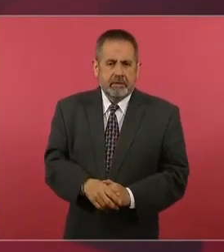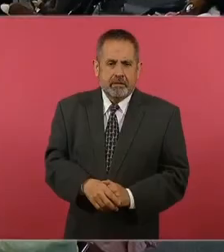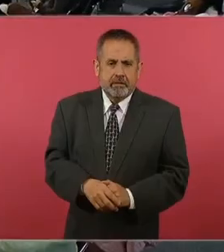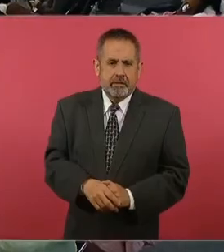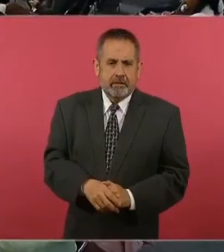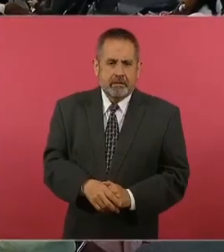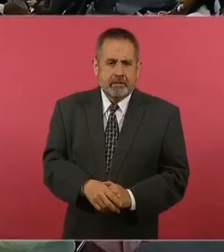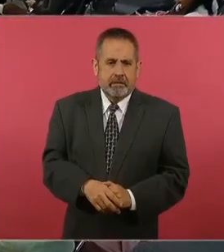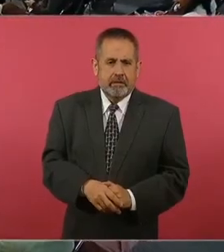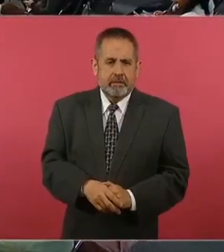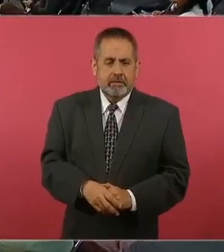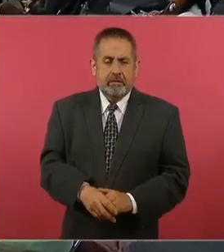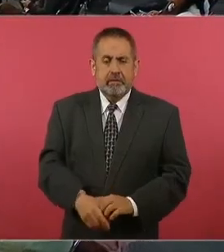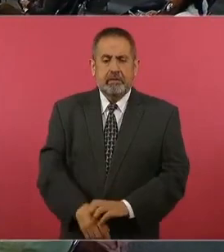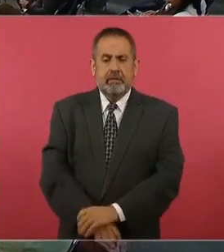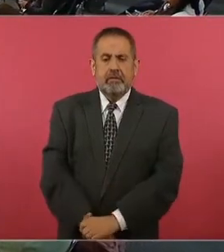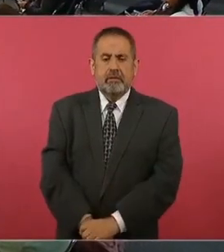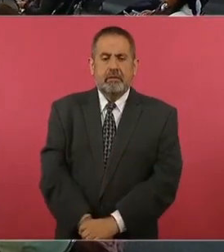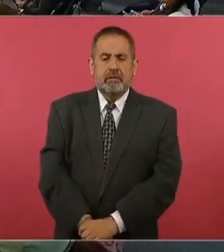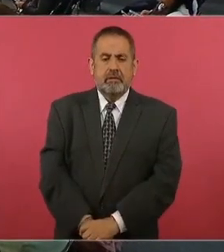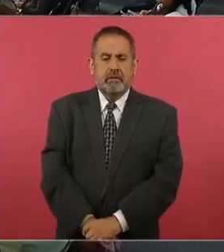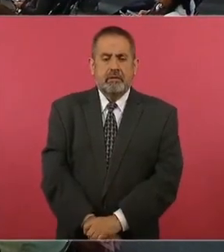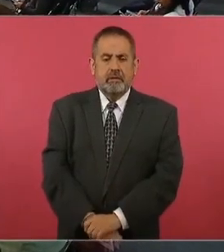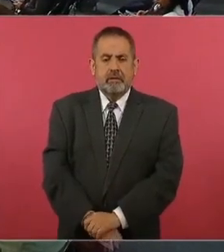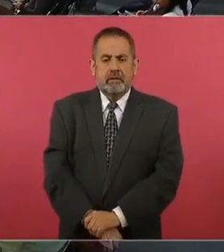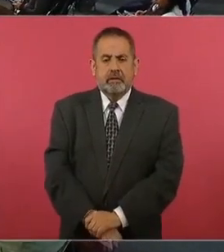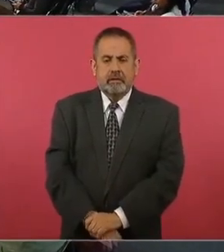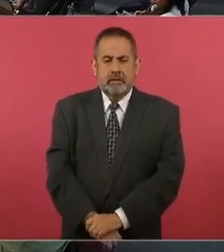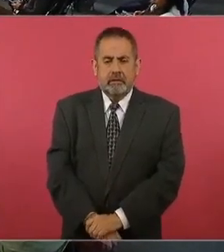¿Algunas previsiones del tren ya armado?